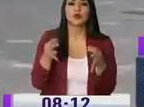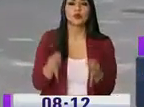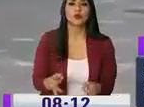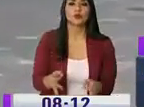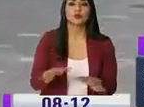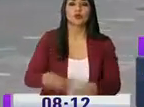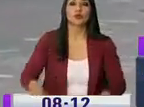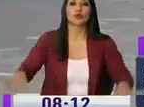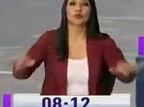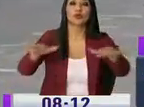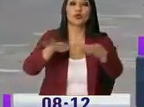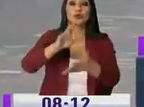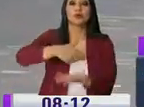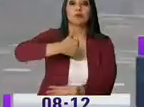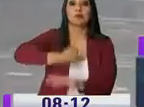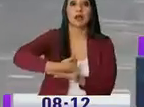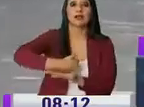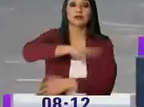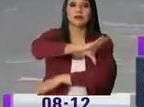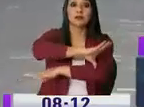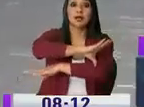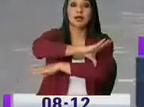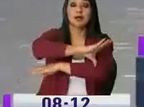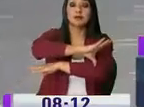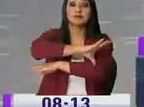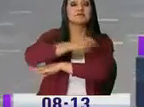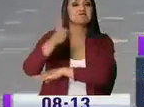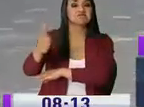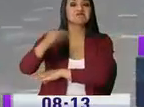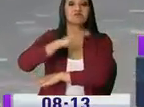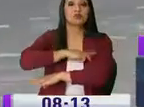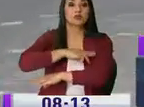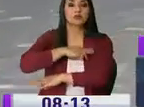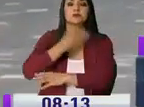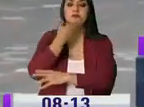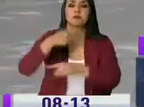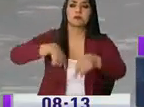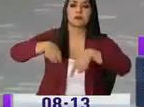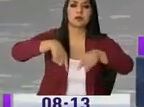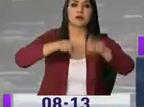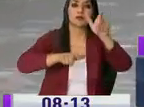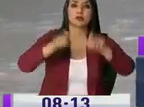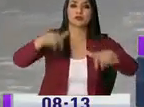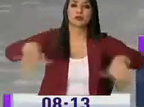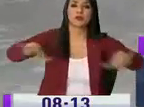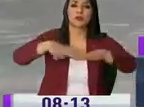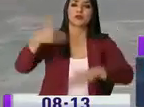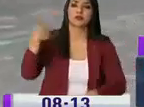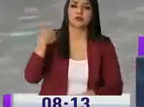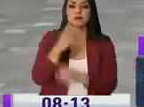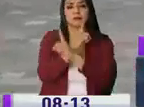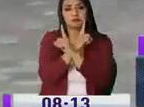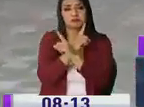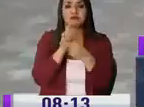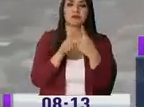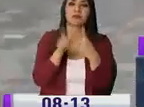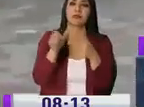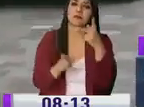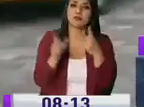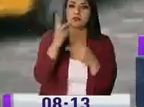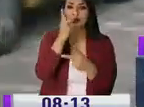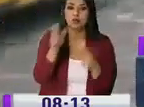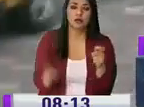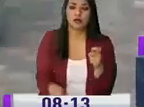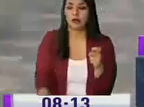a nivel de la Plaza Grande y el Palacio Municipal. Con esto pues mejoramos la circulación de personas con discapacidad, personas no